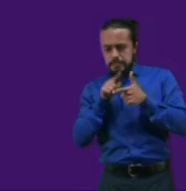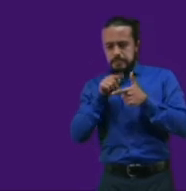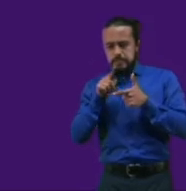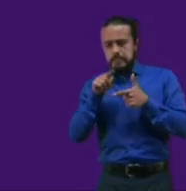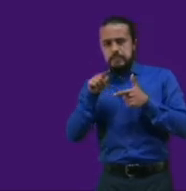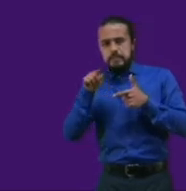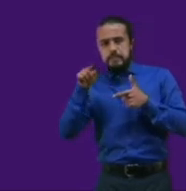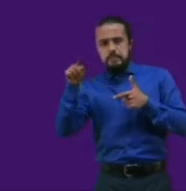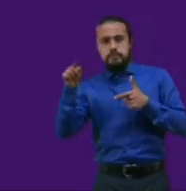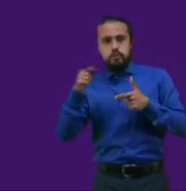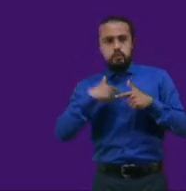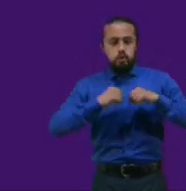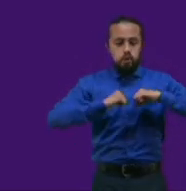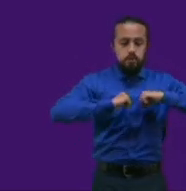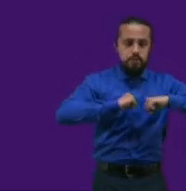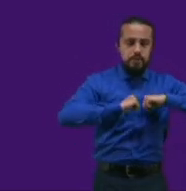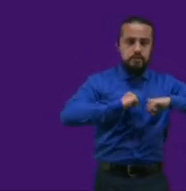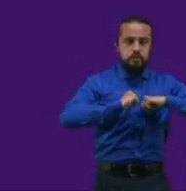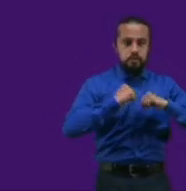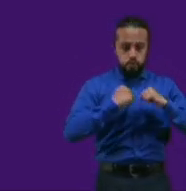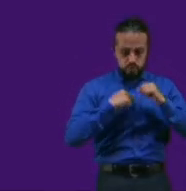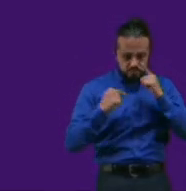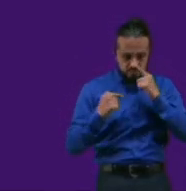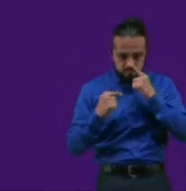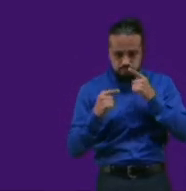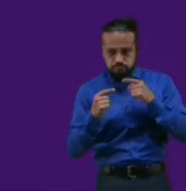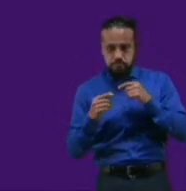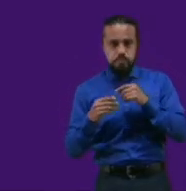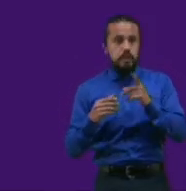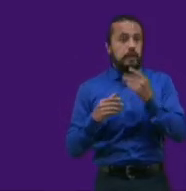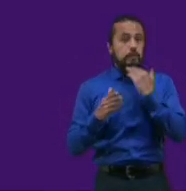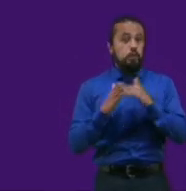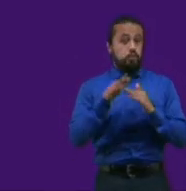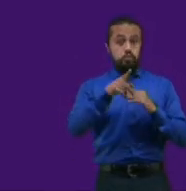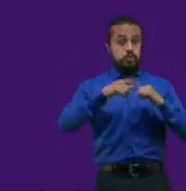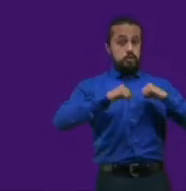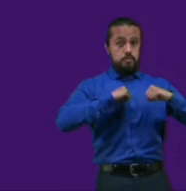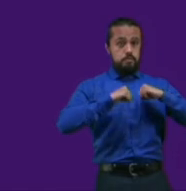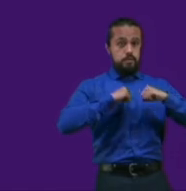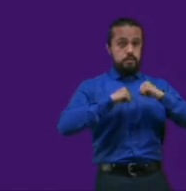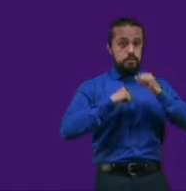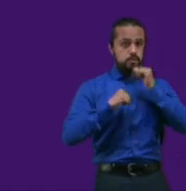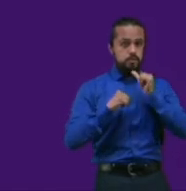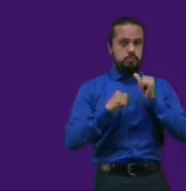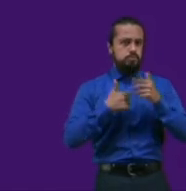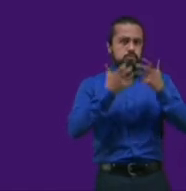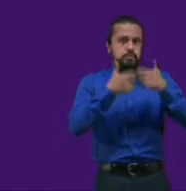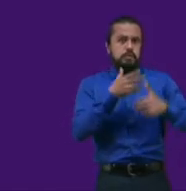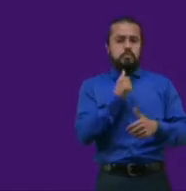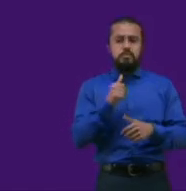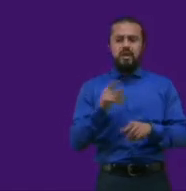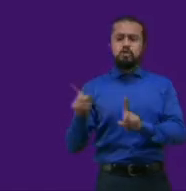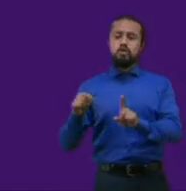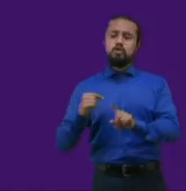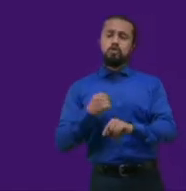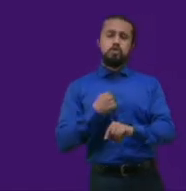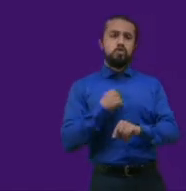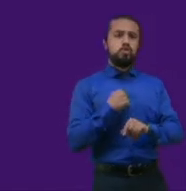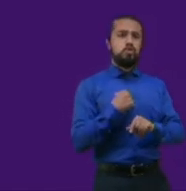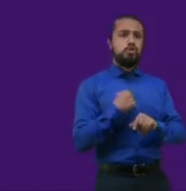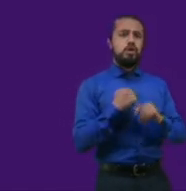en las operaciones? Si ustedes no se van a meter en las operaciones, no comiencen a emprender. Ese tema de que ustedes son